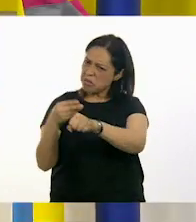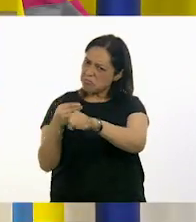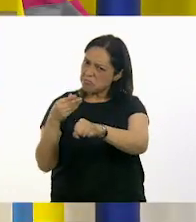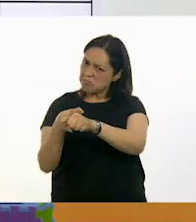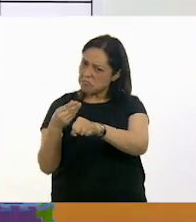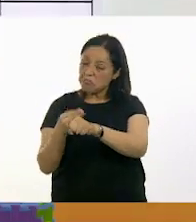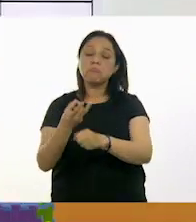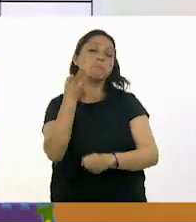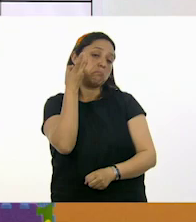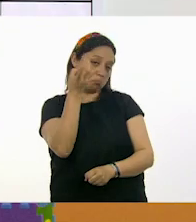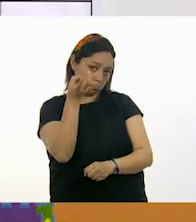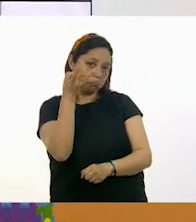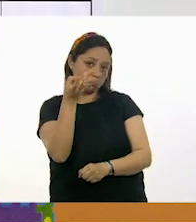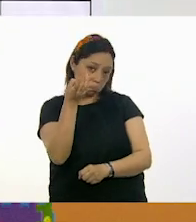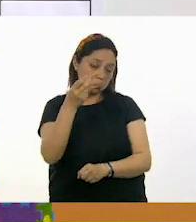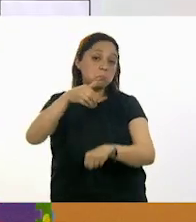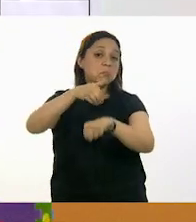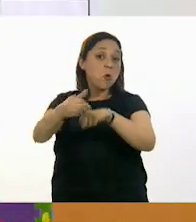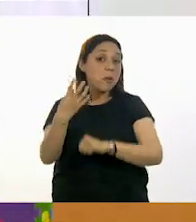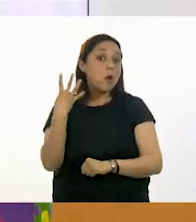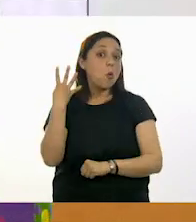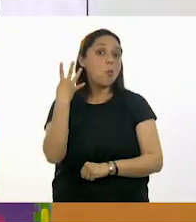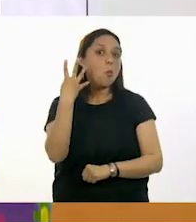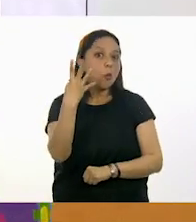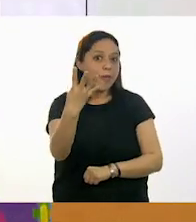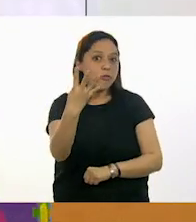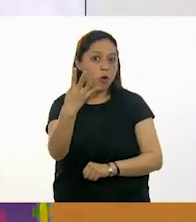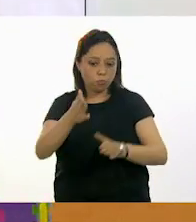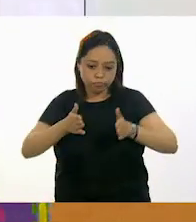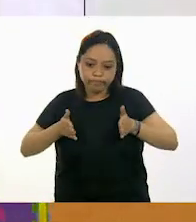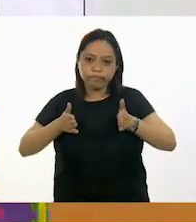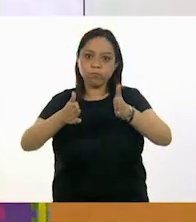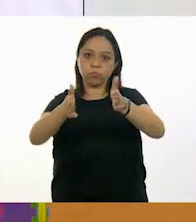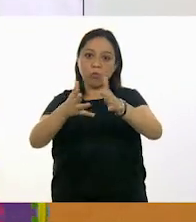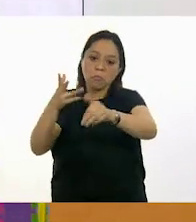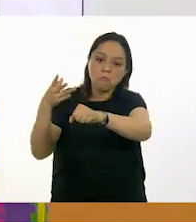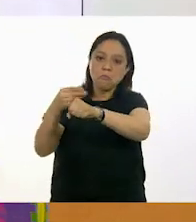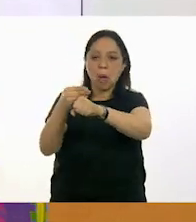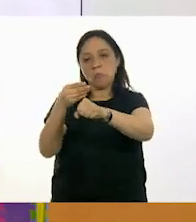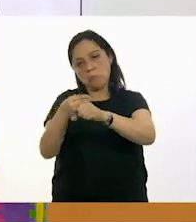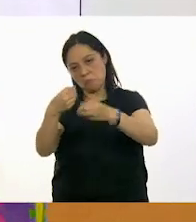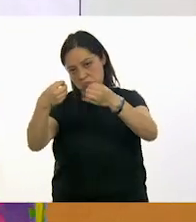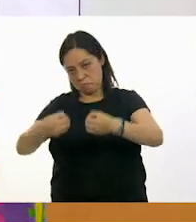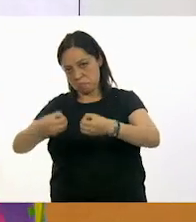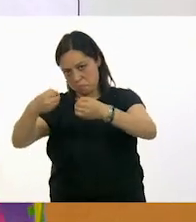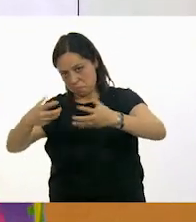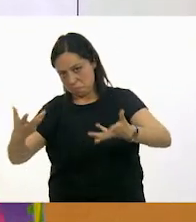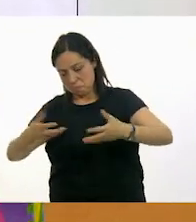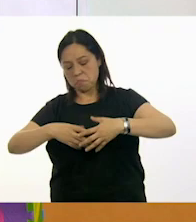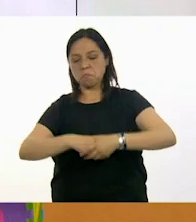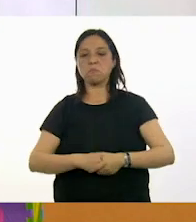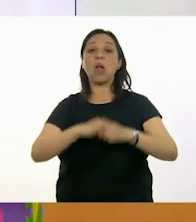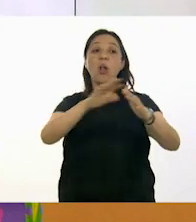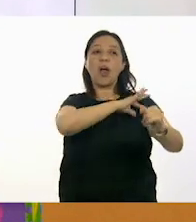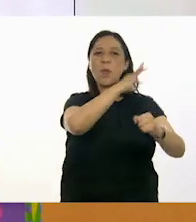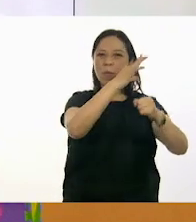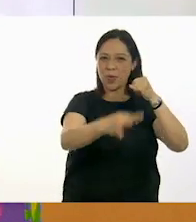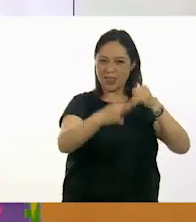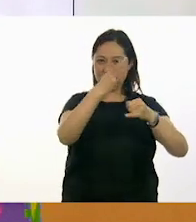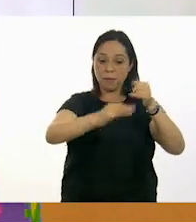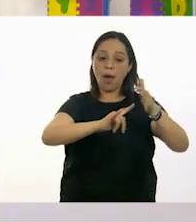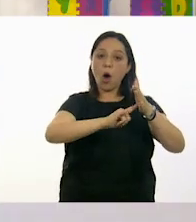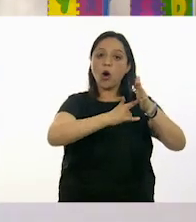dando mantenimiento a la pista 4. Muy, muy bien. Vamos a ir ahora con nuestra última fila, que es de las 13